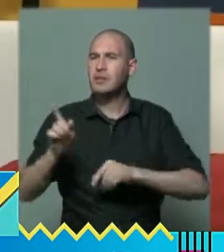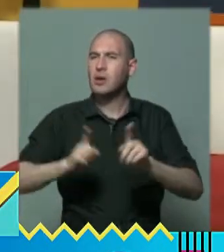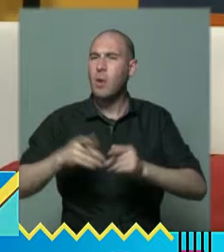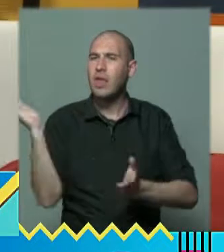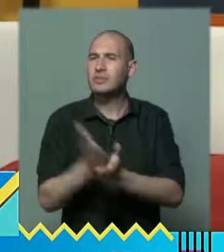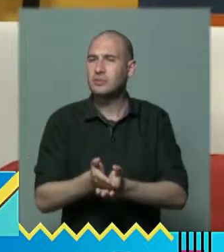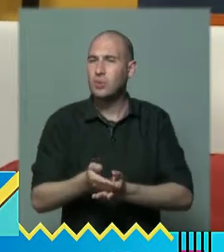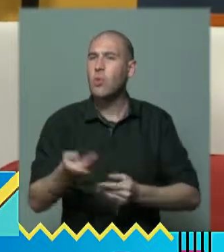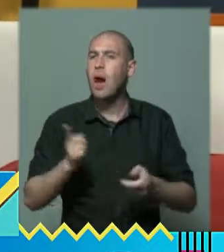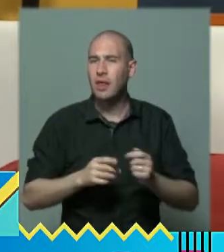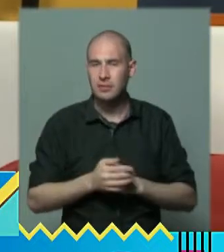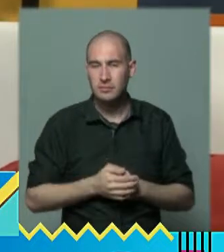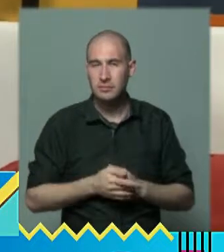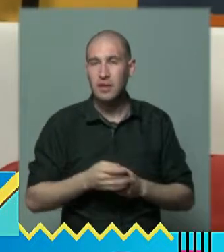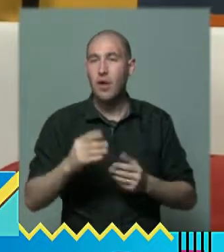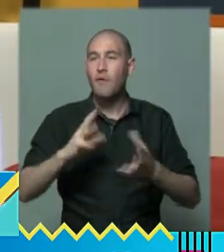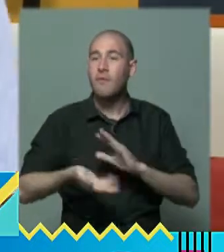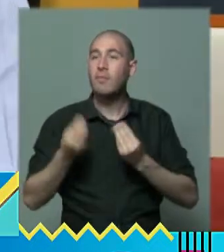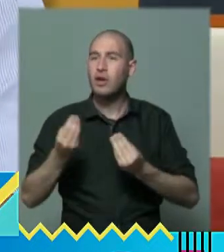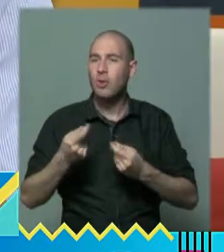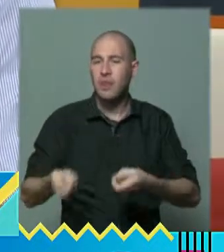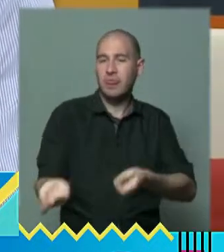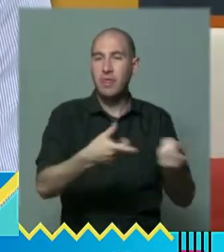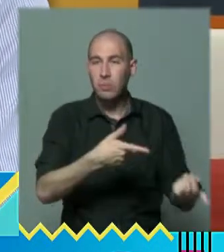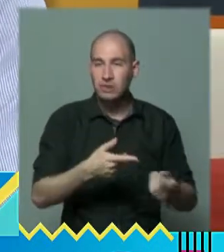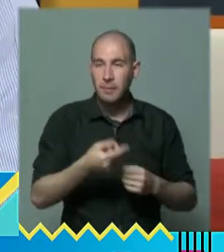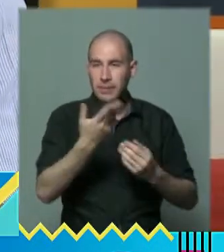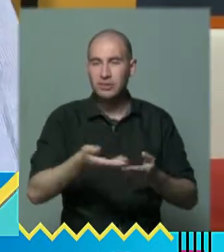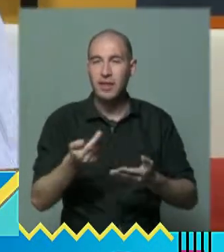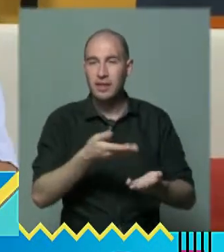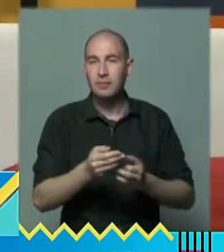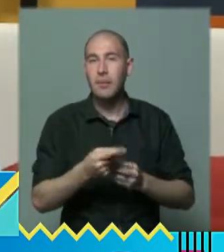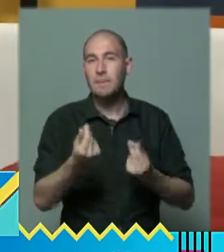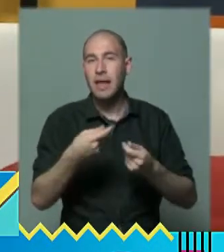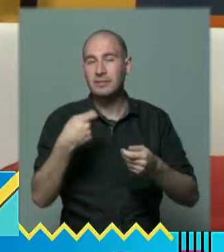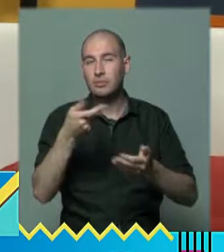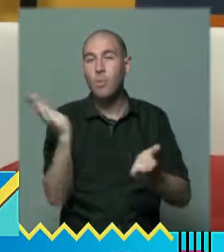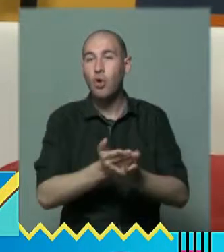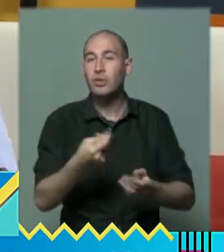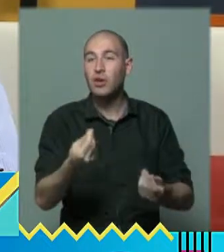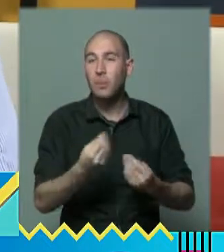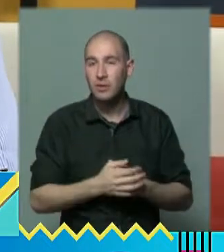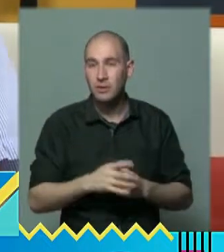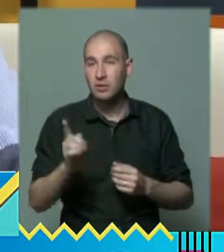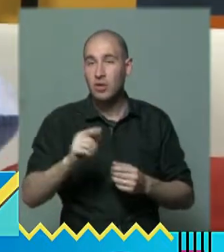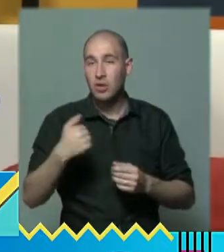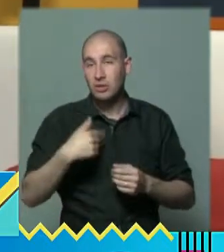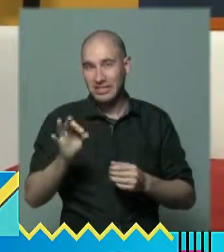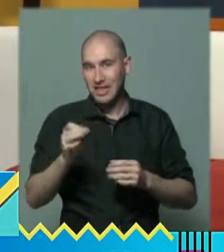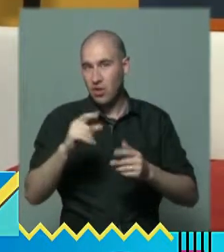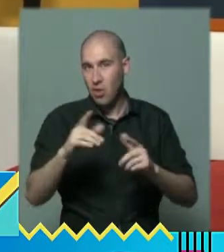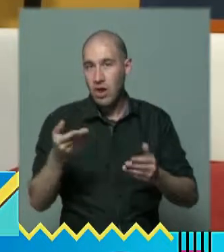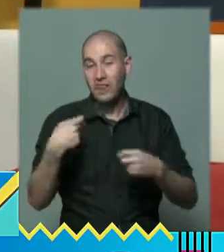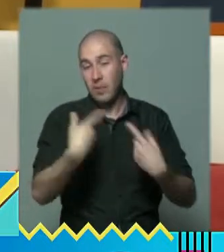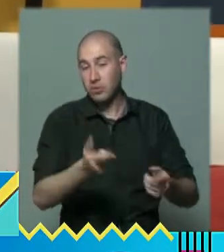sido sancionadas? Por supuesto que se ha planteado. Es decir, ¿de qué manera se le ha devuelto a los usuarios los montos de las multas aplicadas? Sí, no, hasta donde yo sé, no solamente no